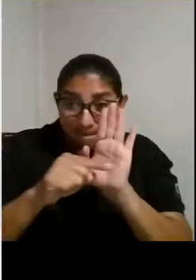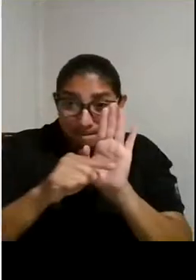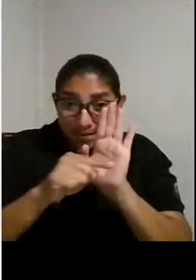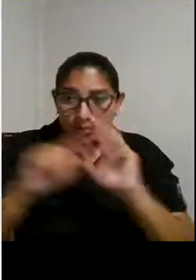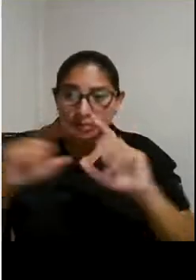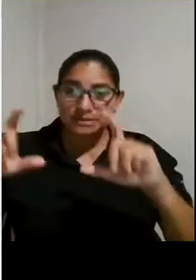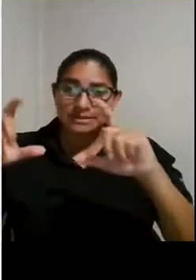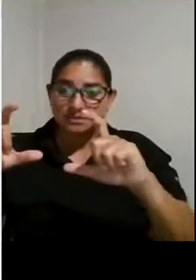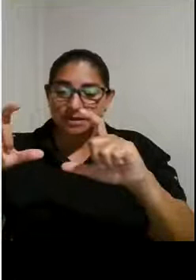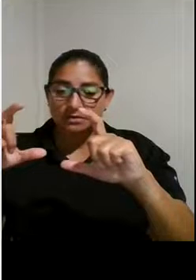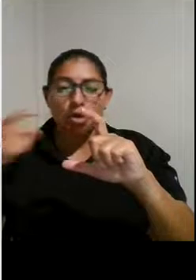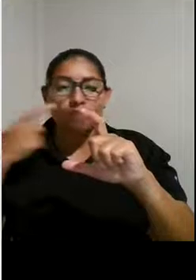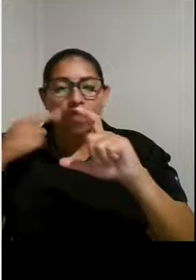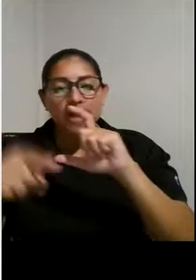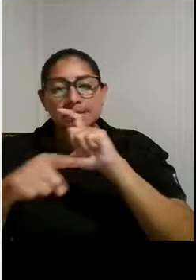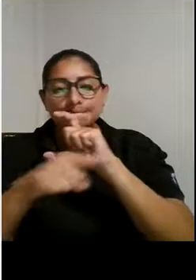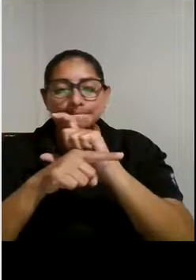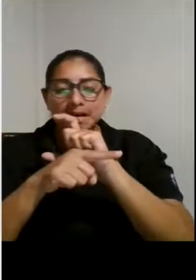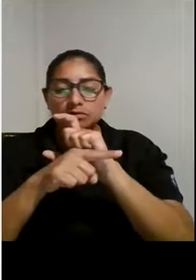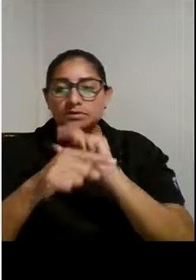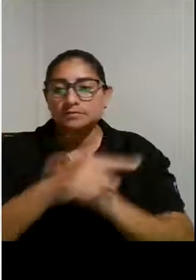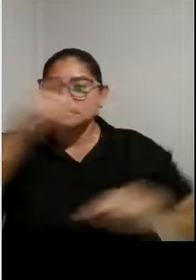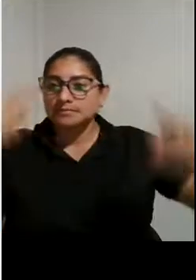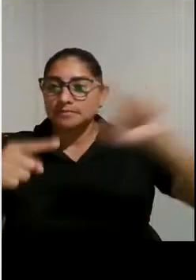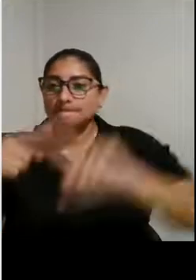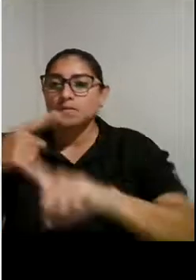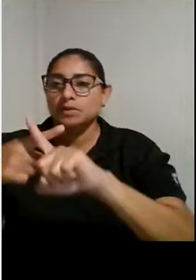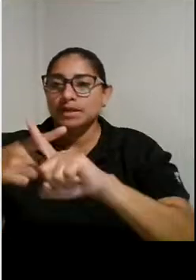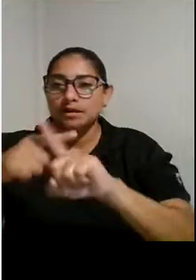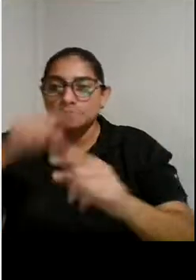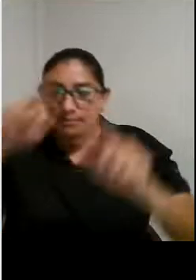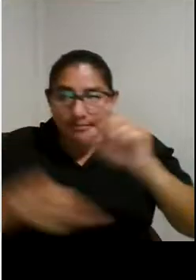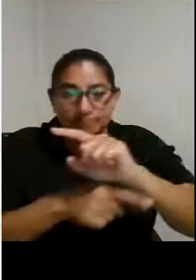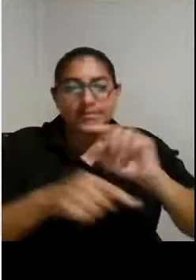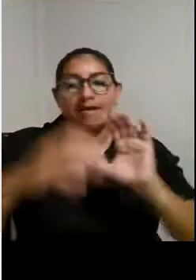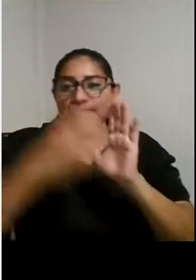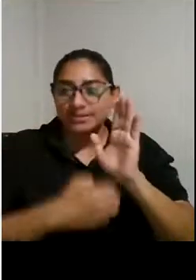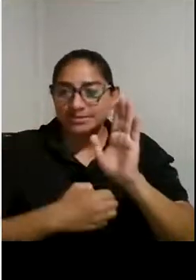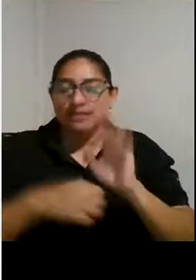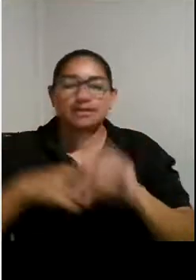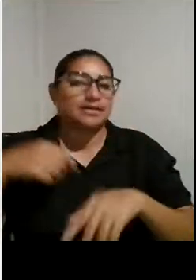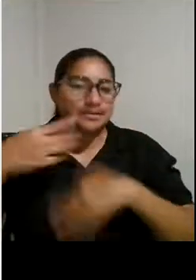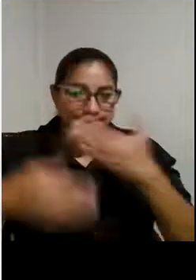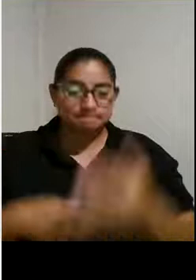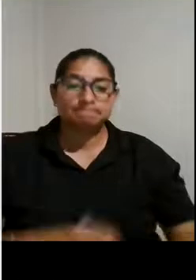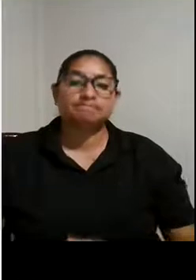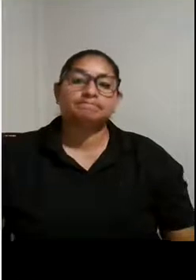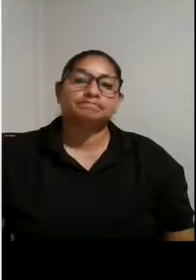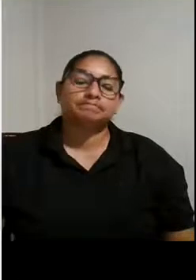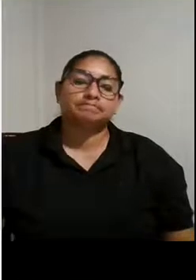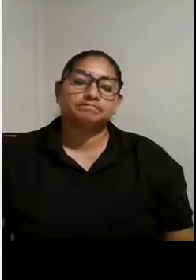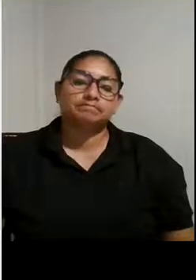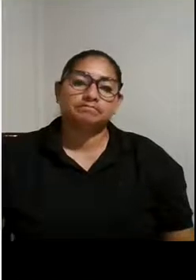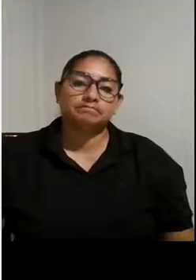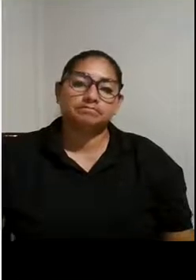paréntesis va a multiplicar. Entonces, en este caso, la utilidad sería de